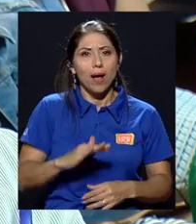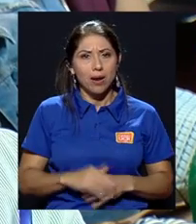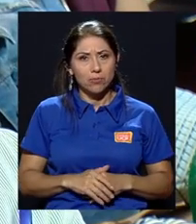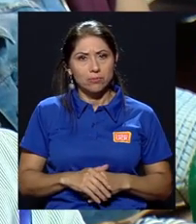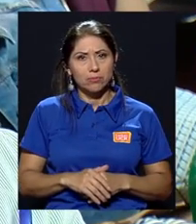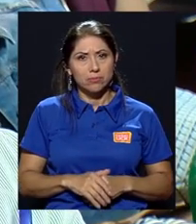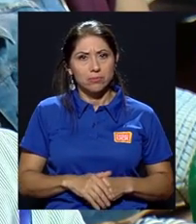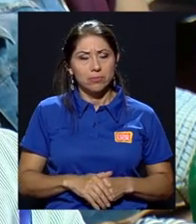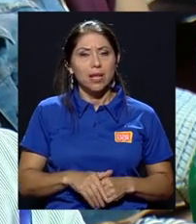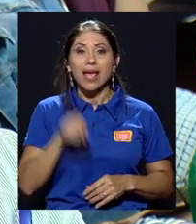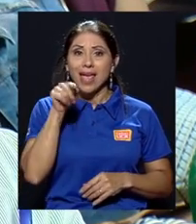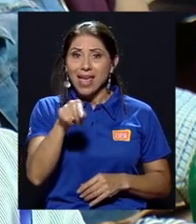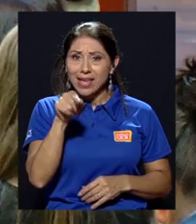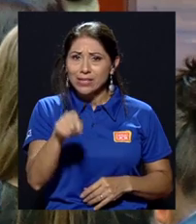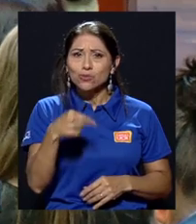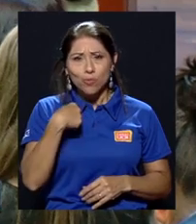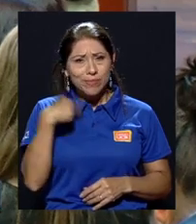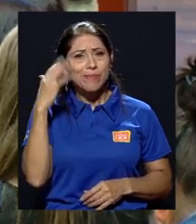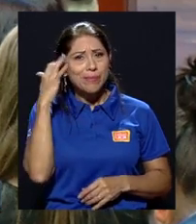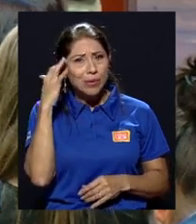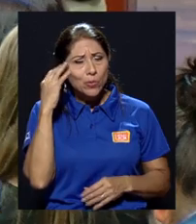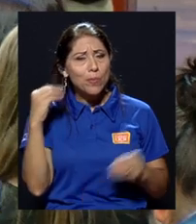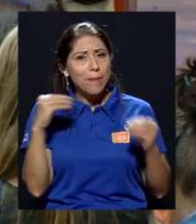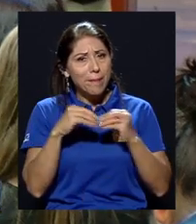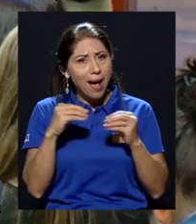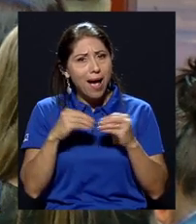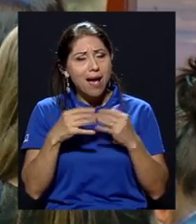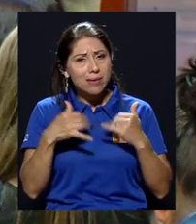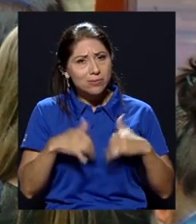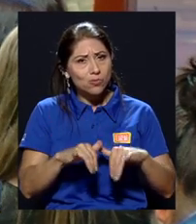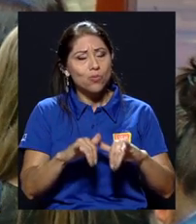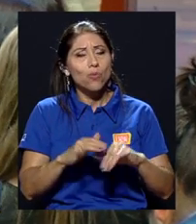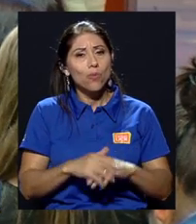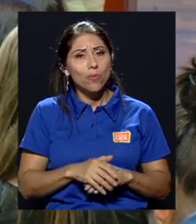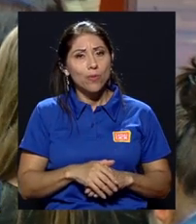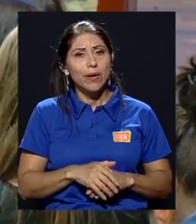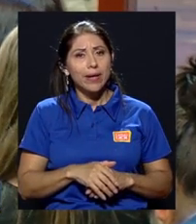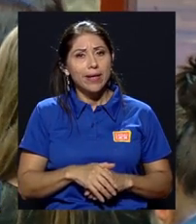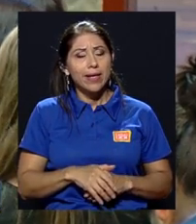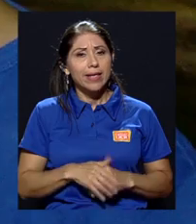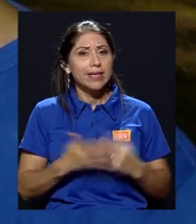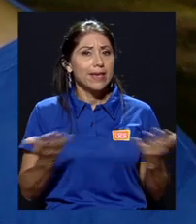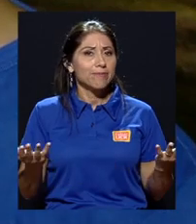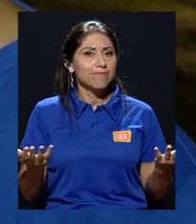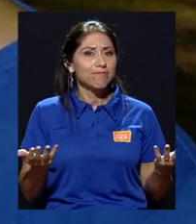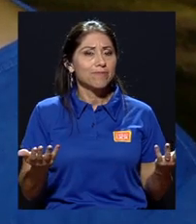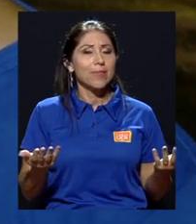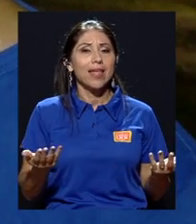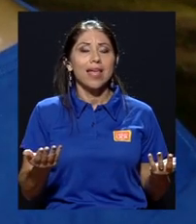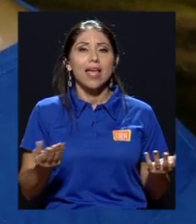Y eso a mí me preocupa todavía más, es decir, que por ahí